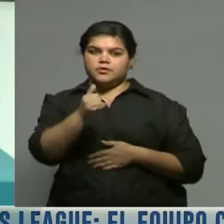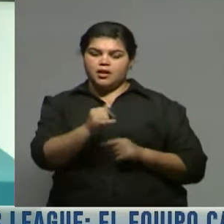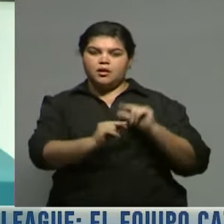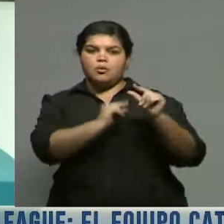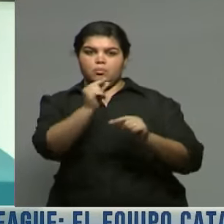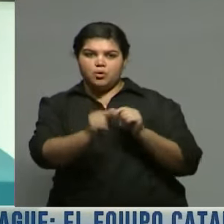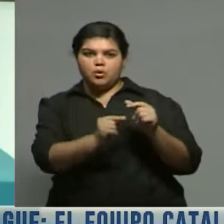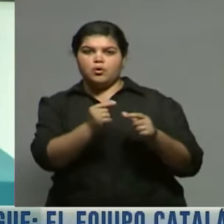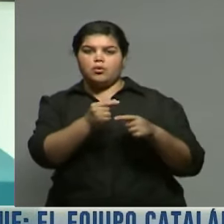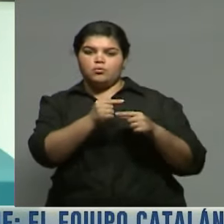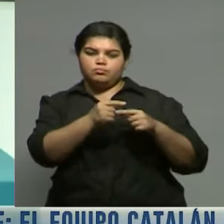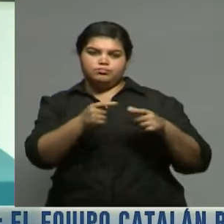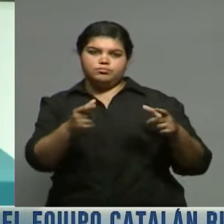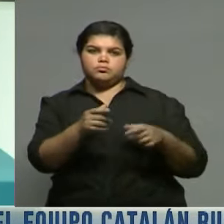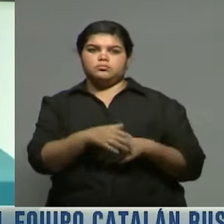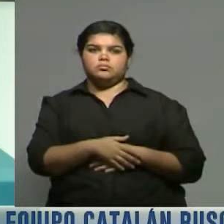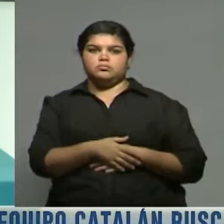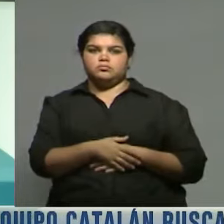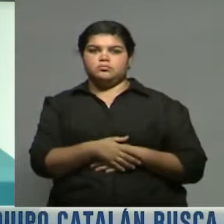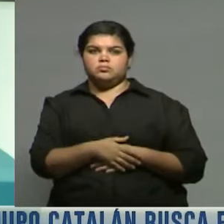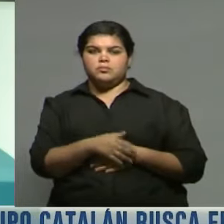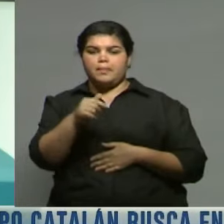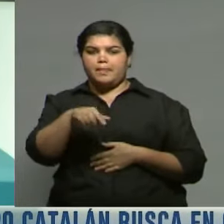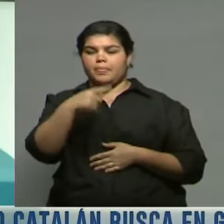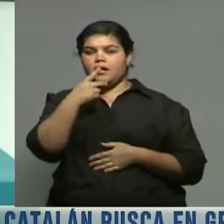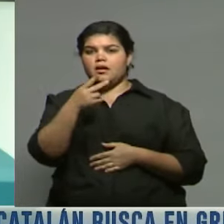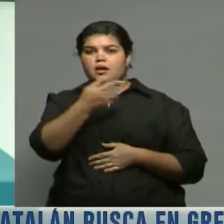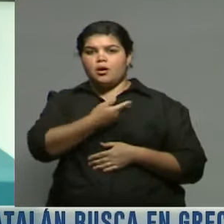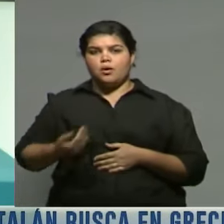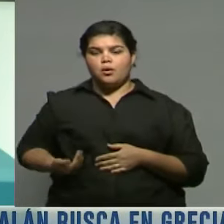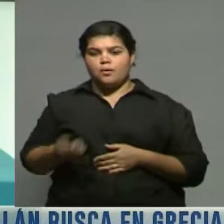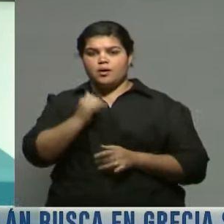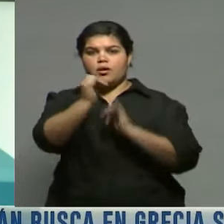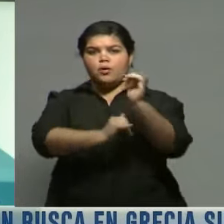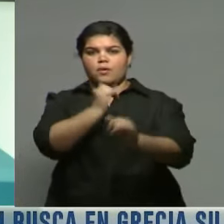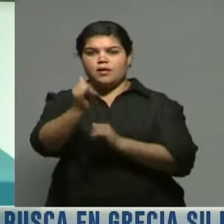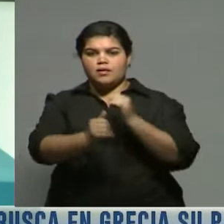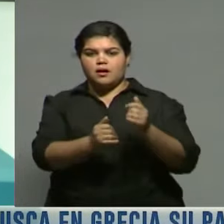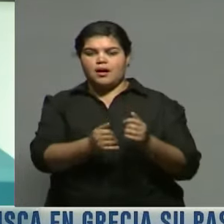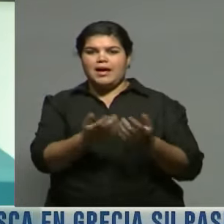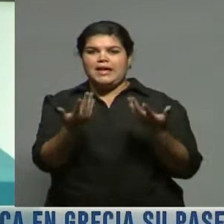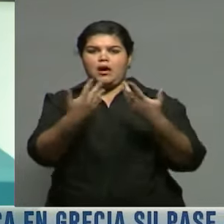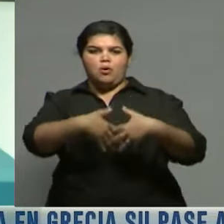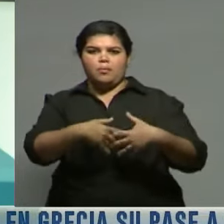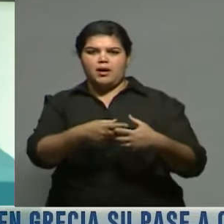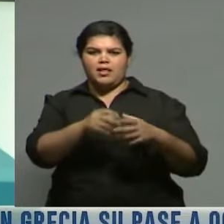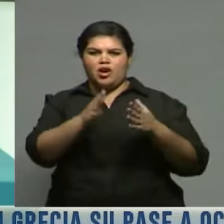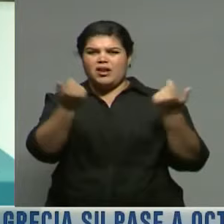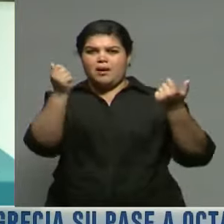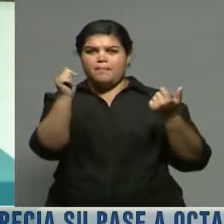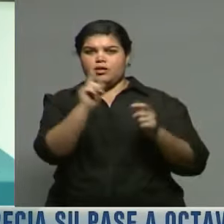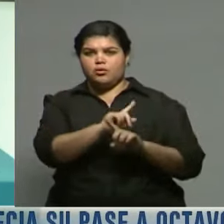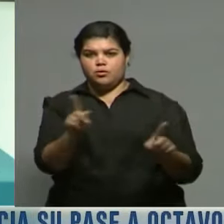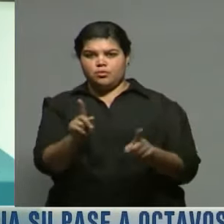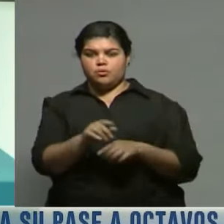Estado Nacional mencionó en la jornada de hoy que va a ser un impuesto que se va a aplicar de manera gradual, no va a ser de la noche a la mañana. Con lo cual, lo